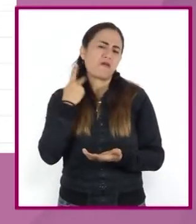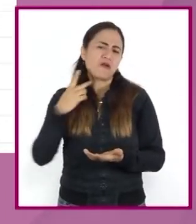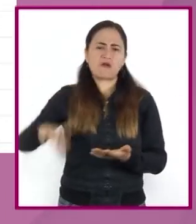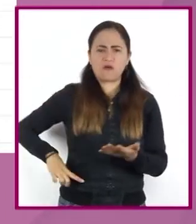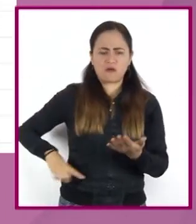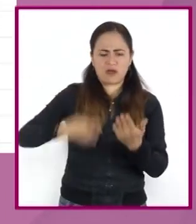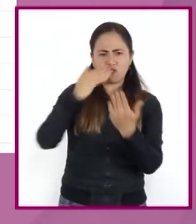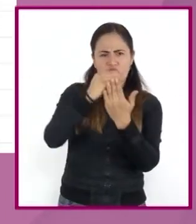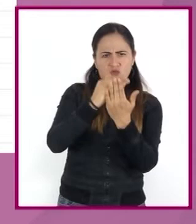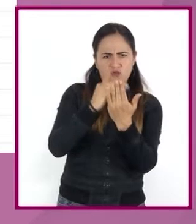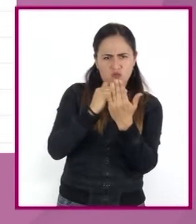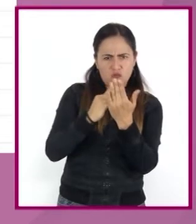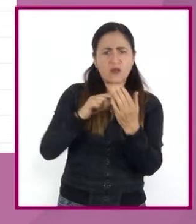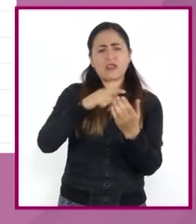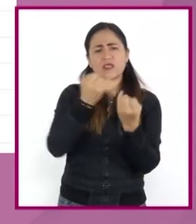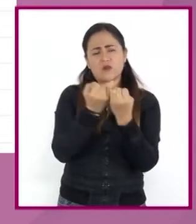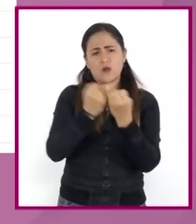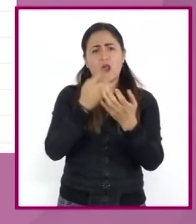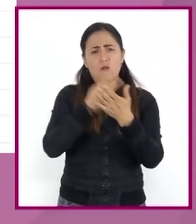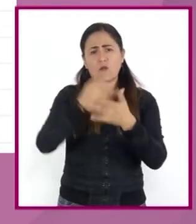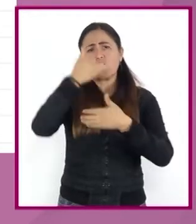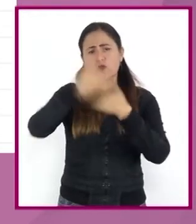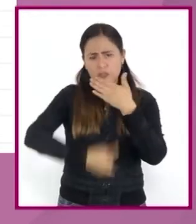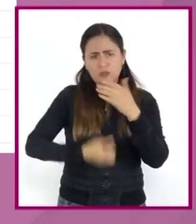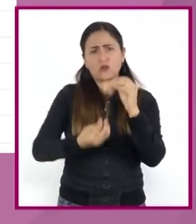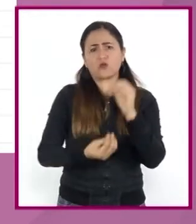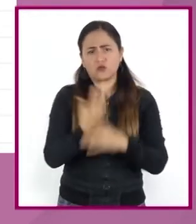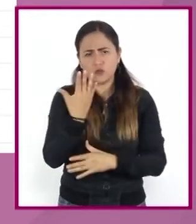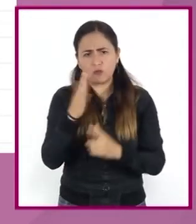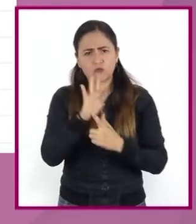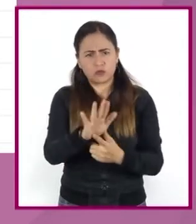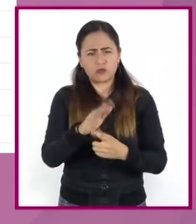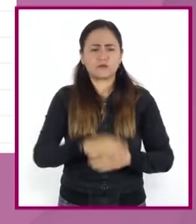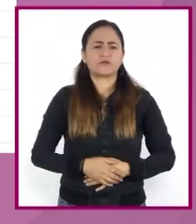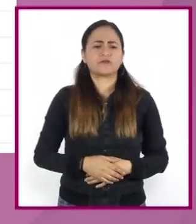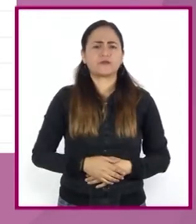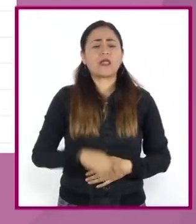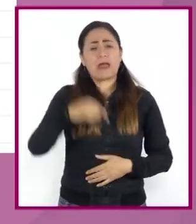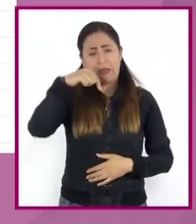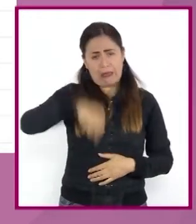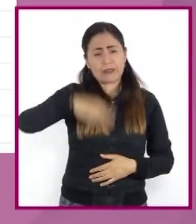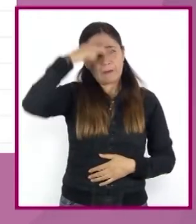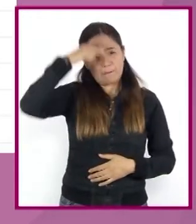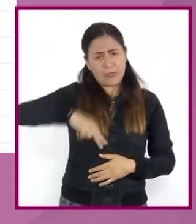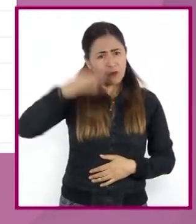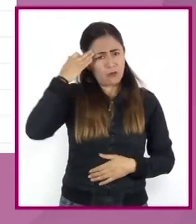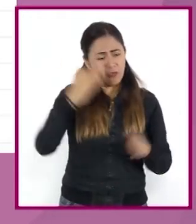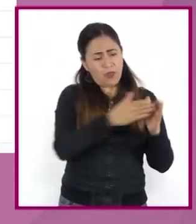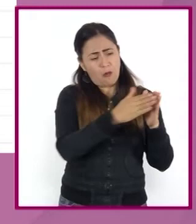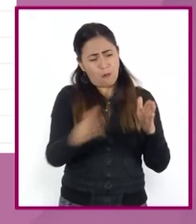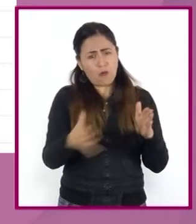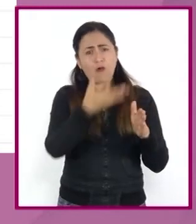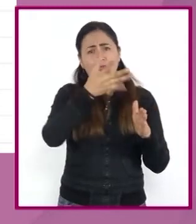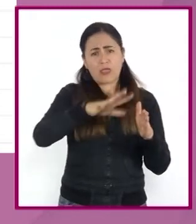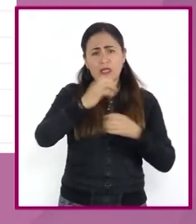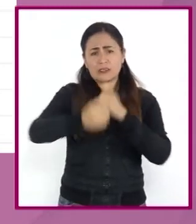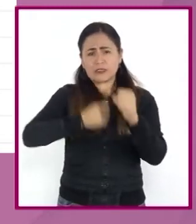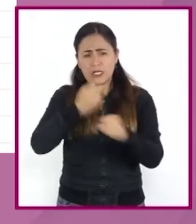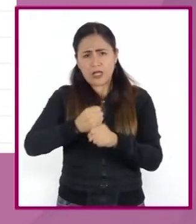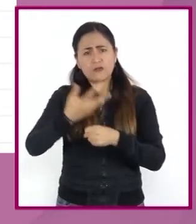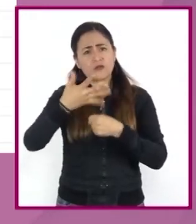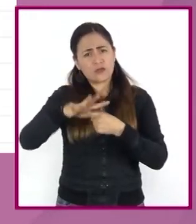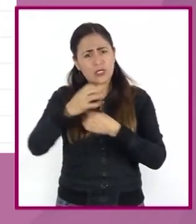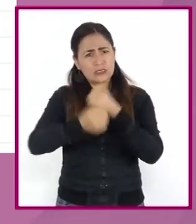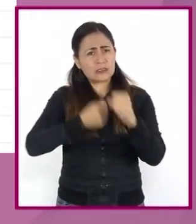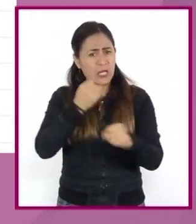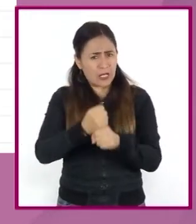y proyectos. En México, los censos de población se hacen cada 10 años. También se hacen censos de